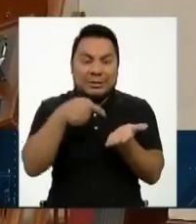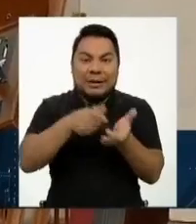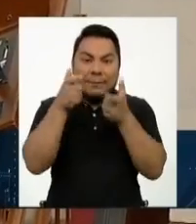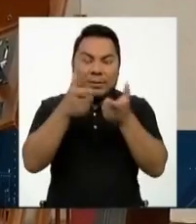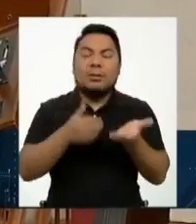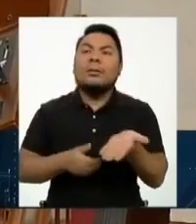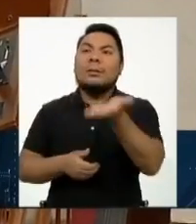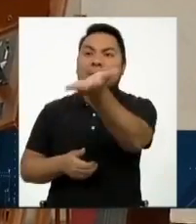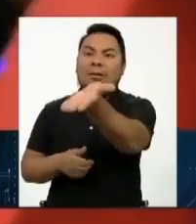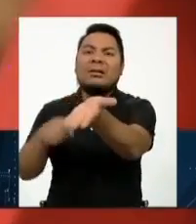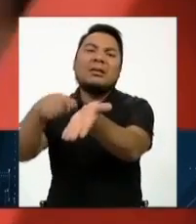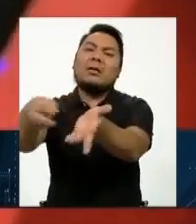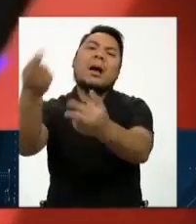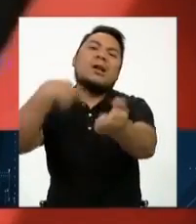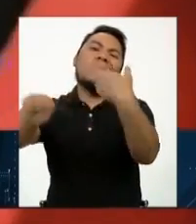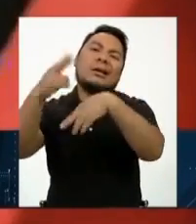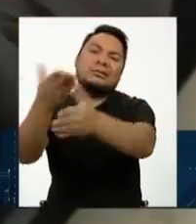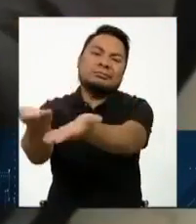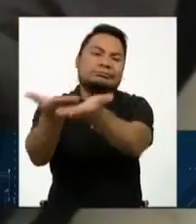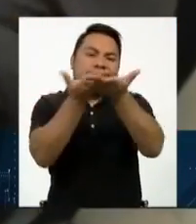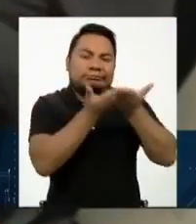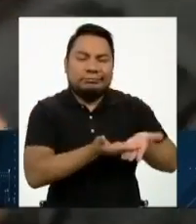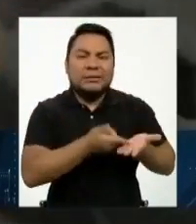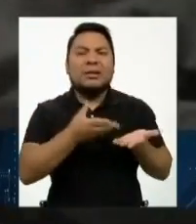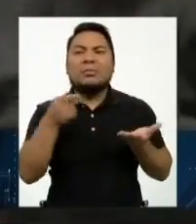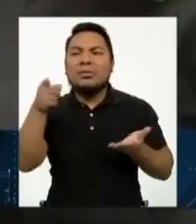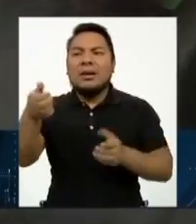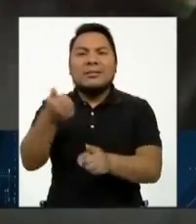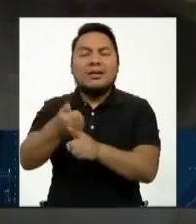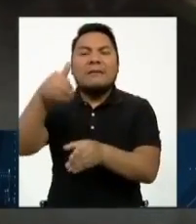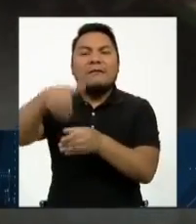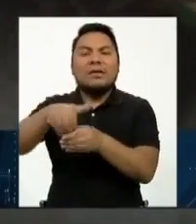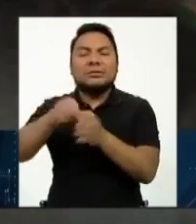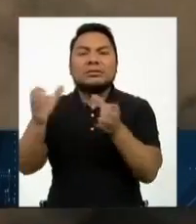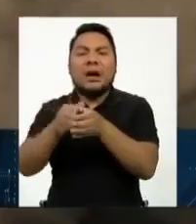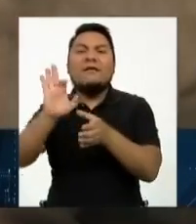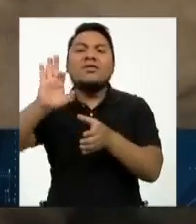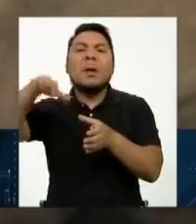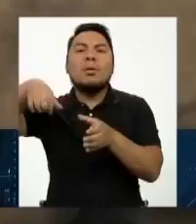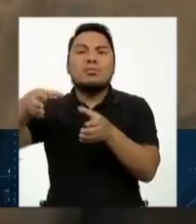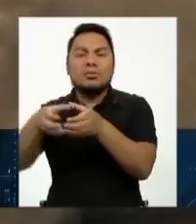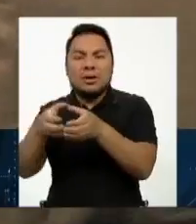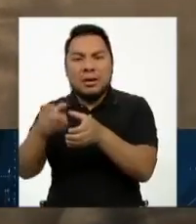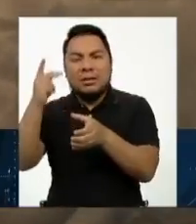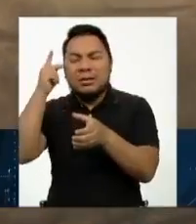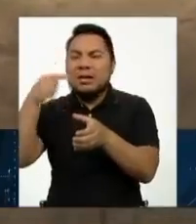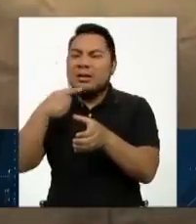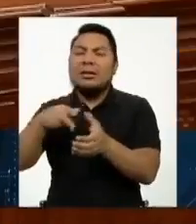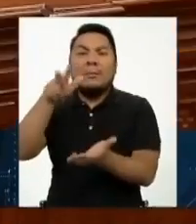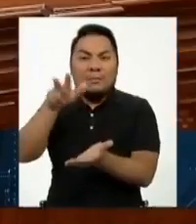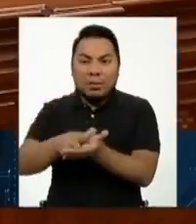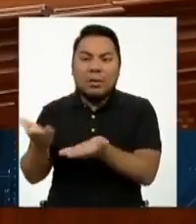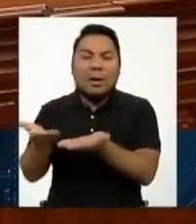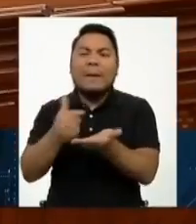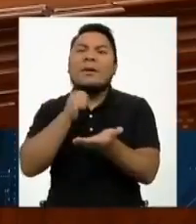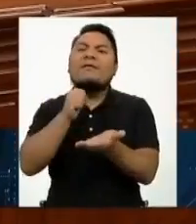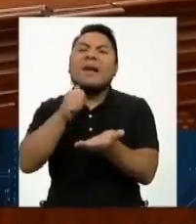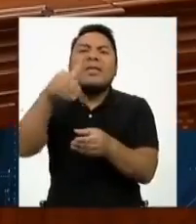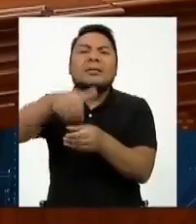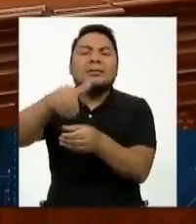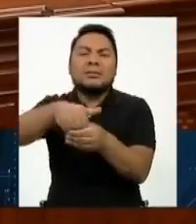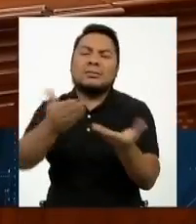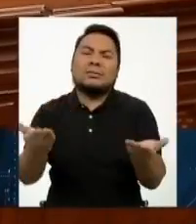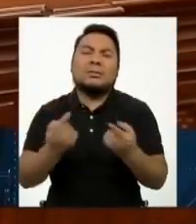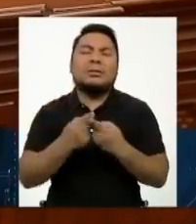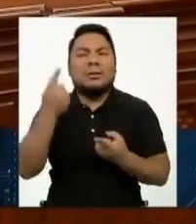misma Comisión de Economía y Producción con votos de la bancada de Fuerza Popular la que aprobó el dictamen, pero aún así mantienen la